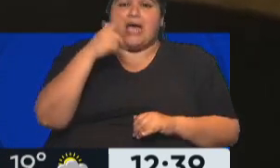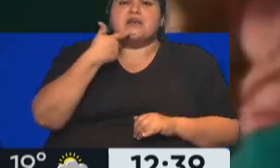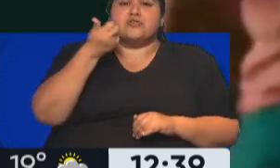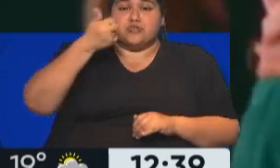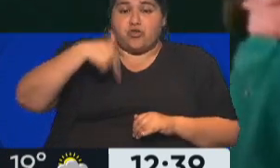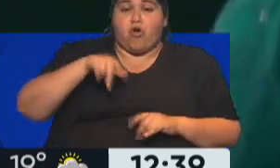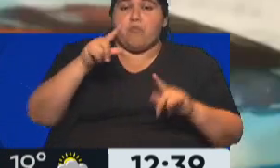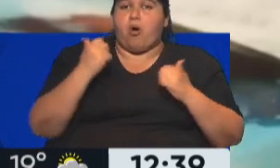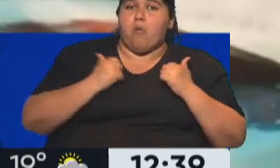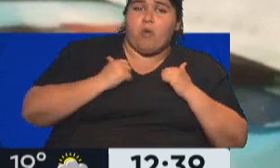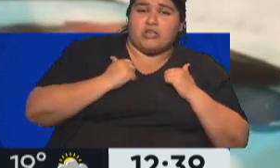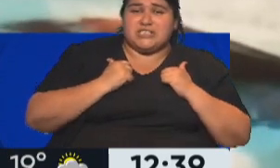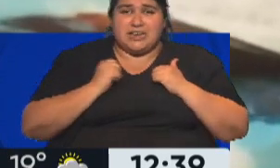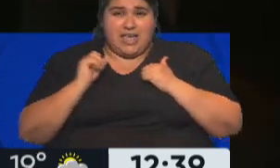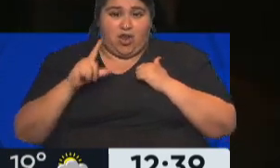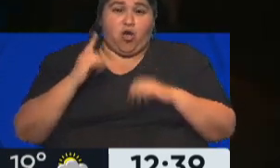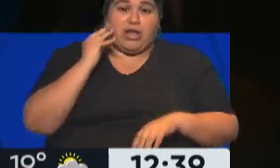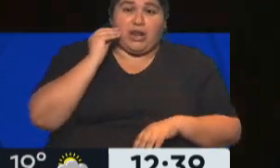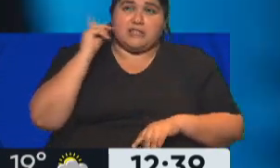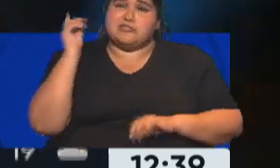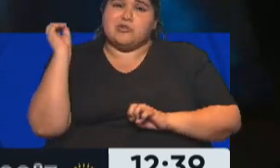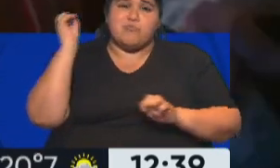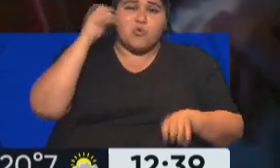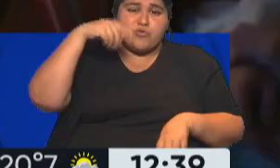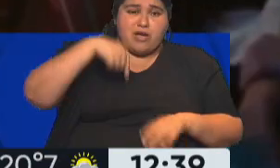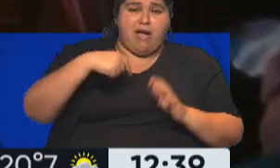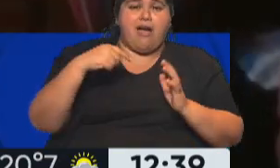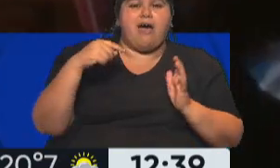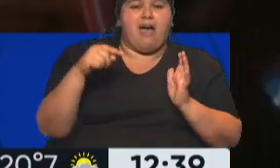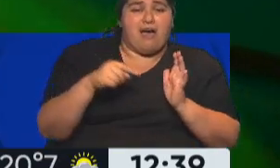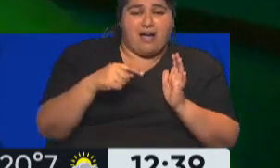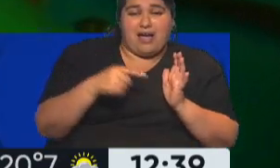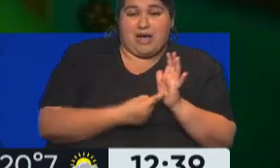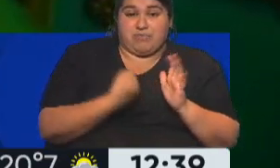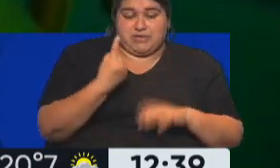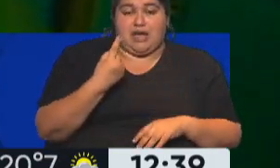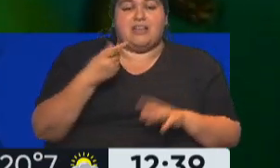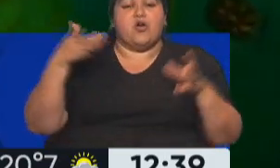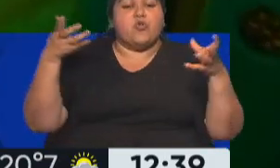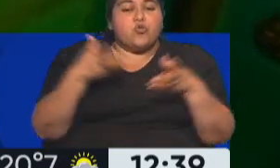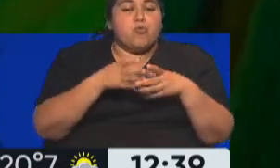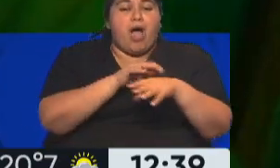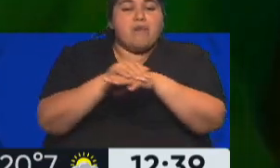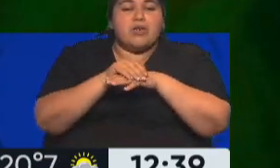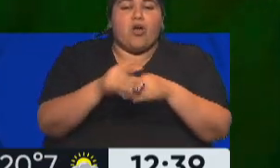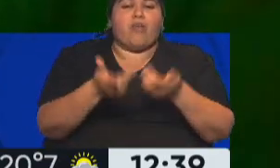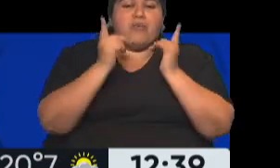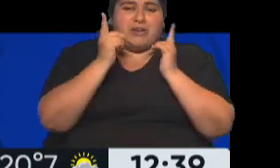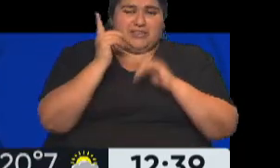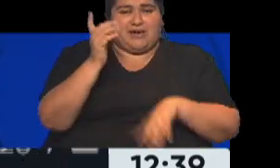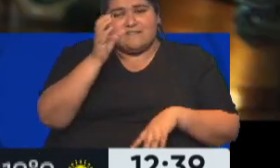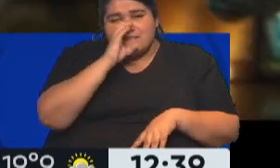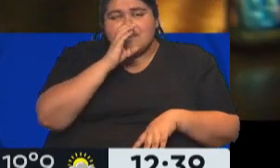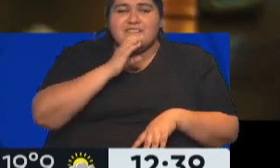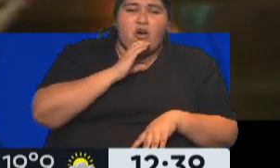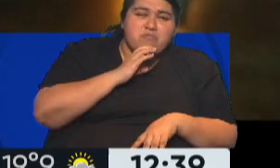mochilero. Y bueno, ahí hacen un grupo de teatro que empieza a tener algunas complicaciones. Un grupo de amigos. Es muy divertida la película y es osada. Tiene